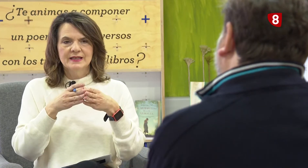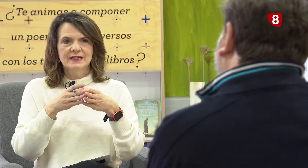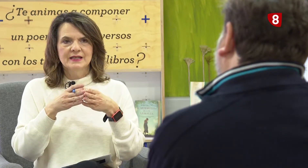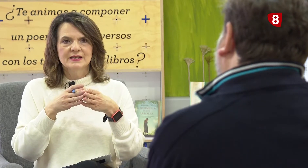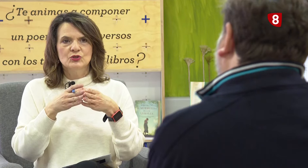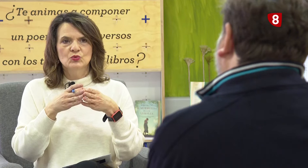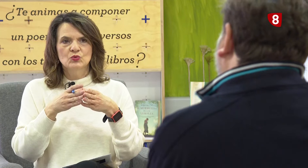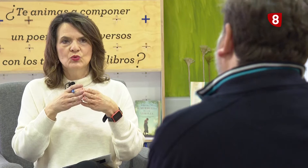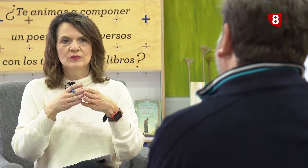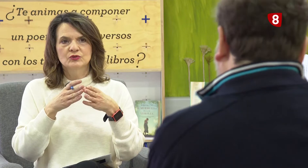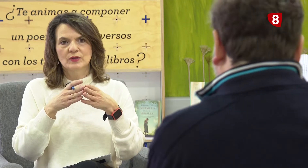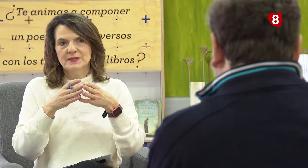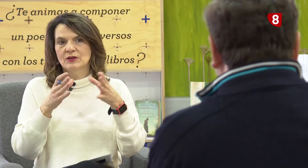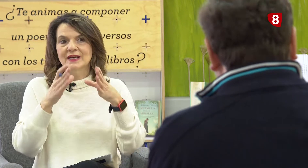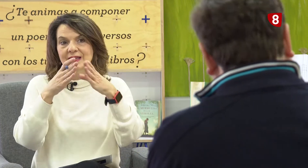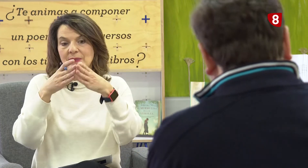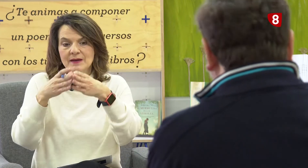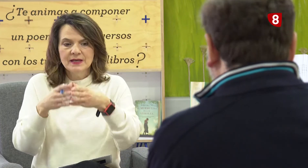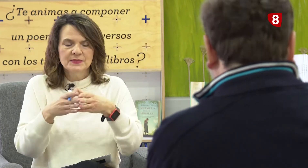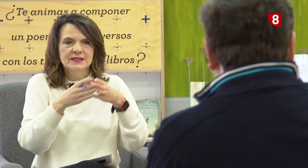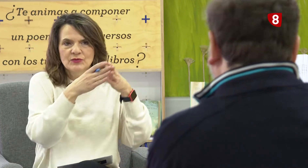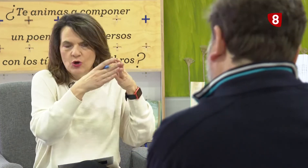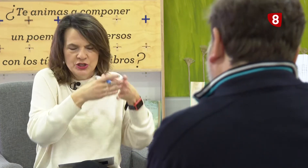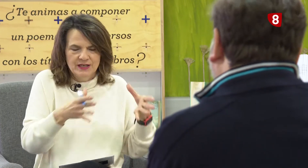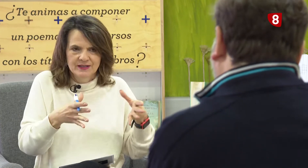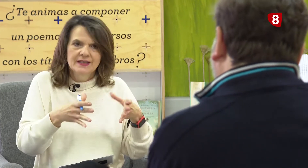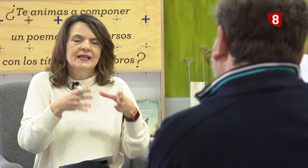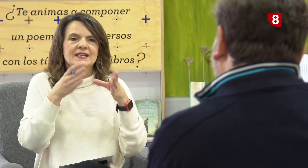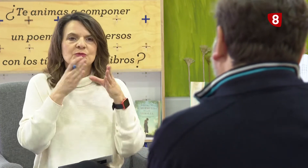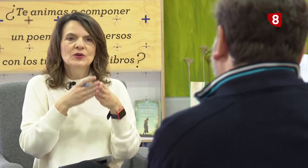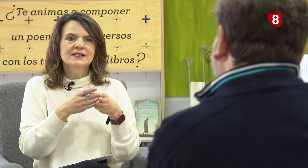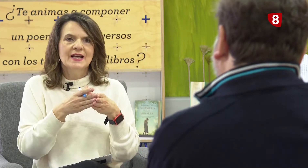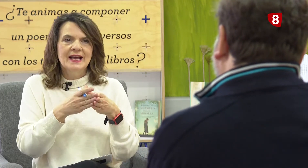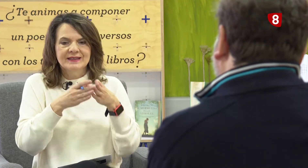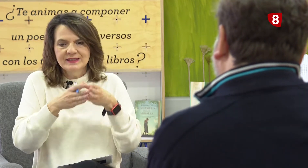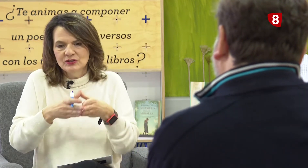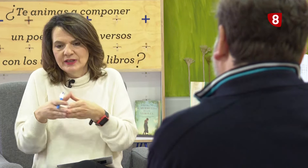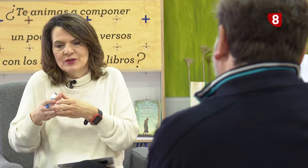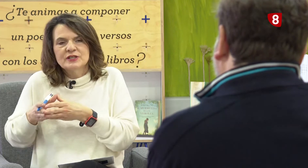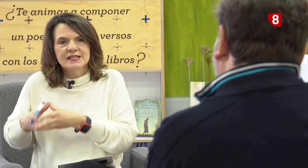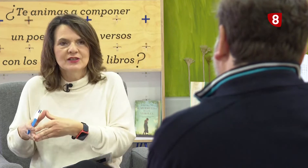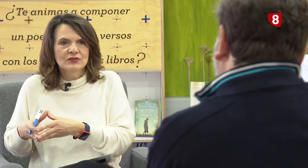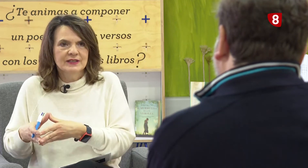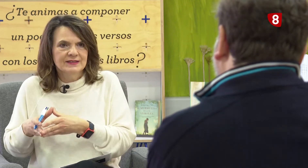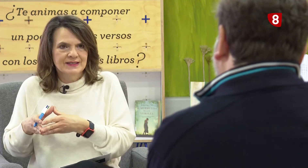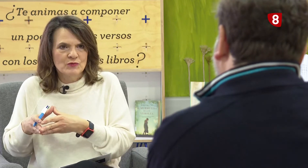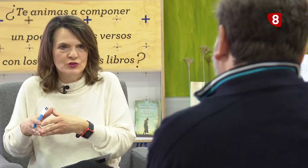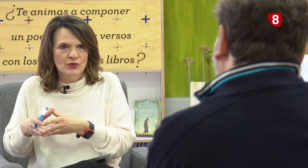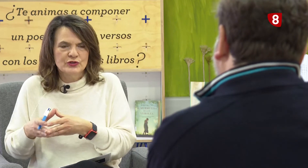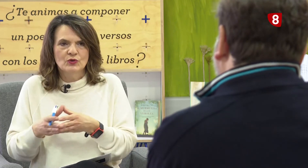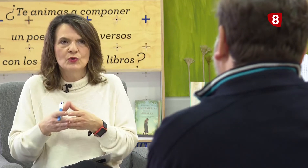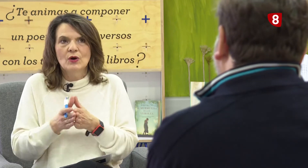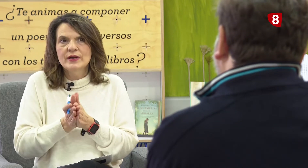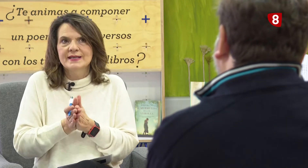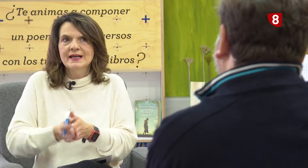su signo, o sea, cada palabra representa una cosa. Eso es. y después hay que hacerlo en un signo que entendamos